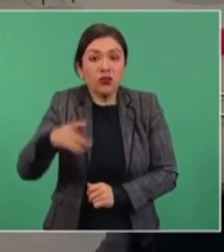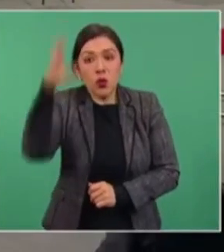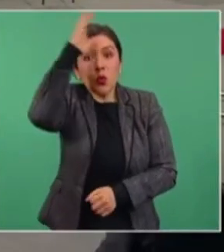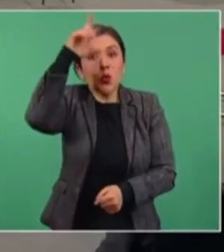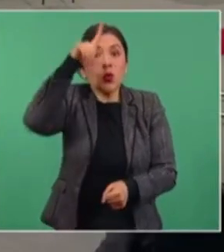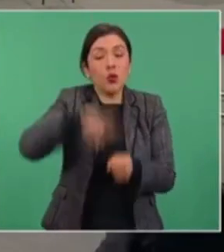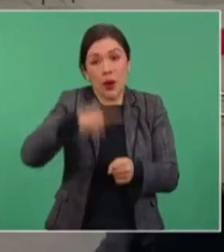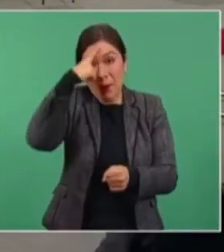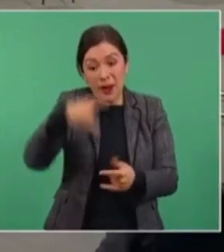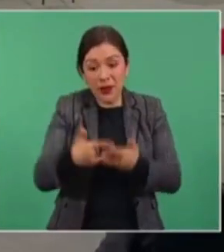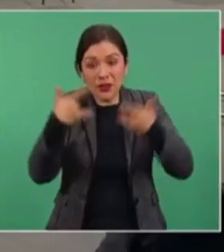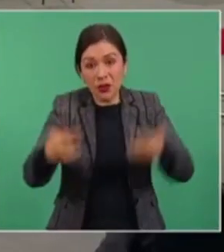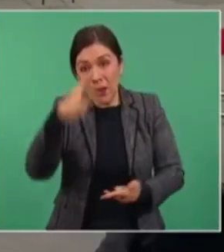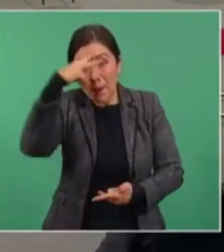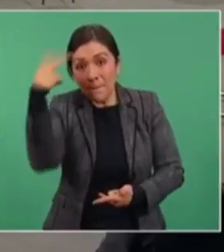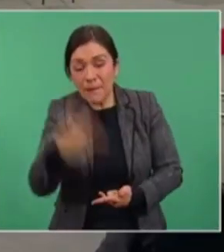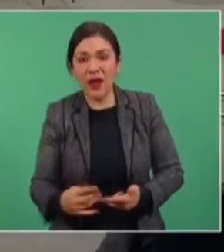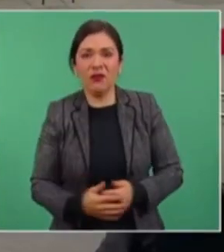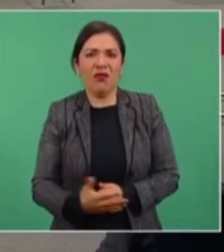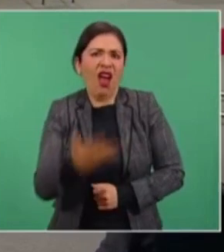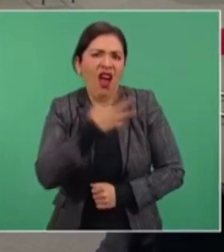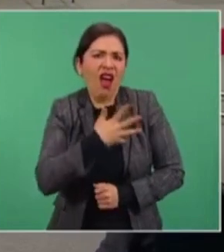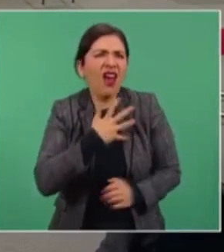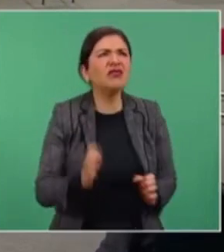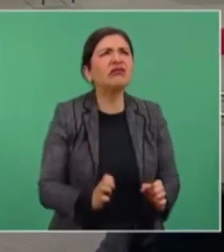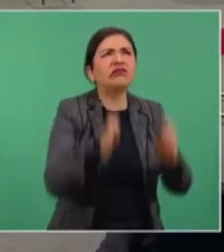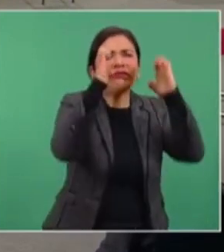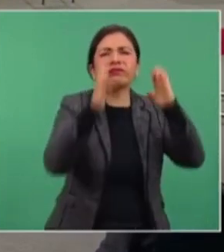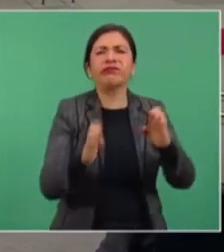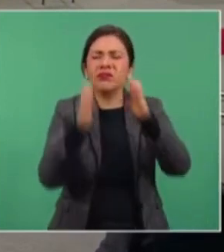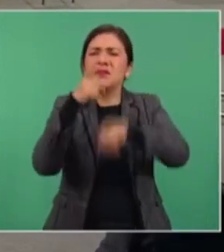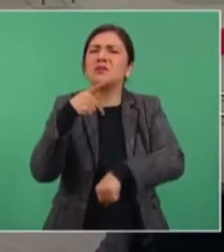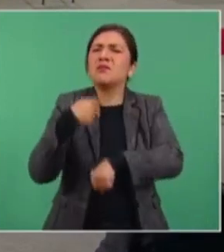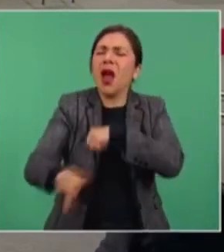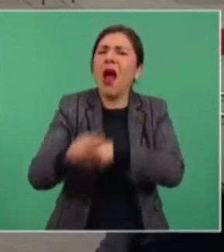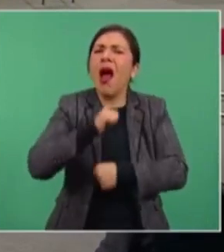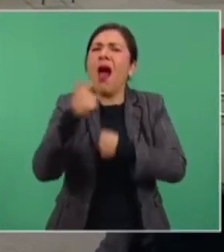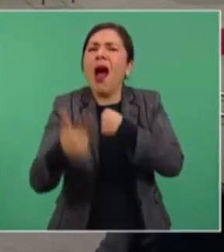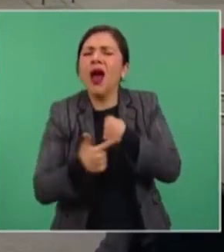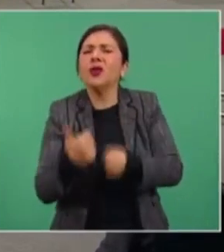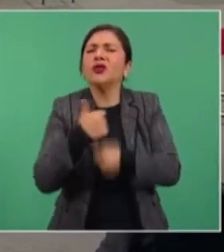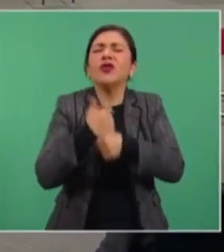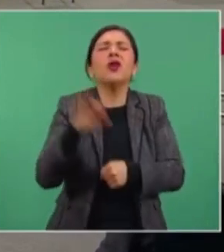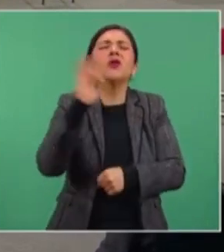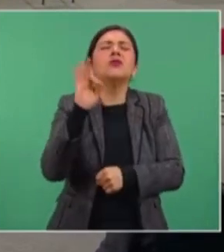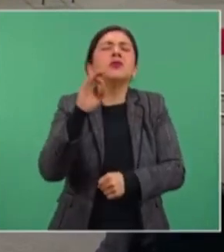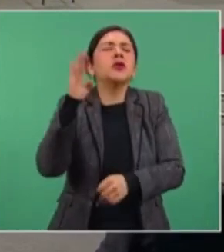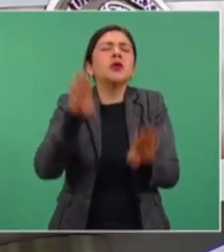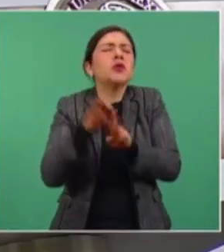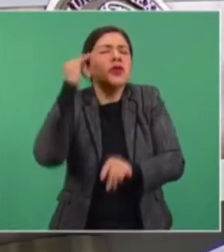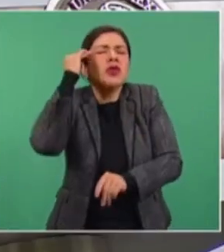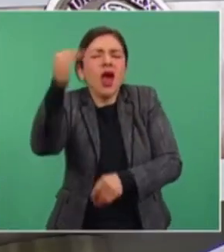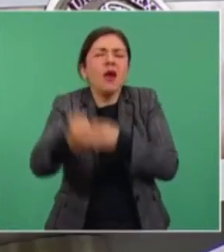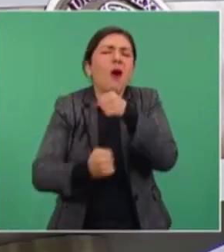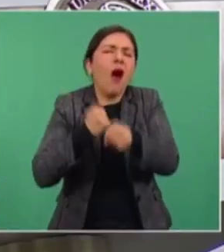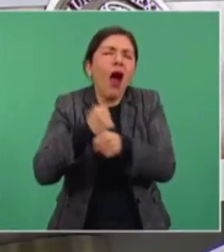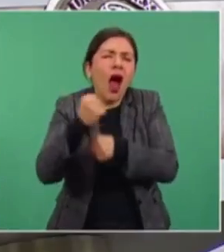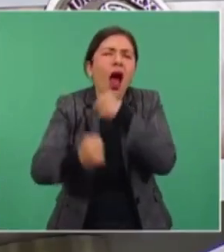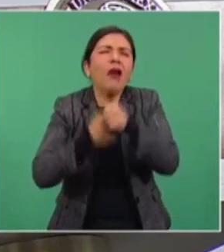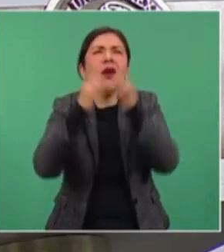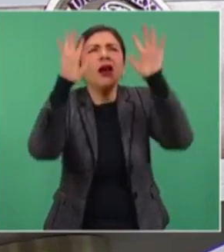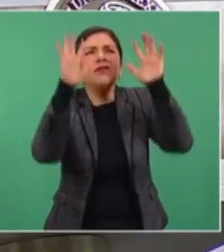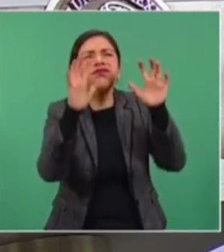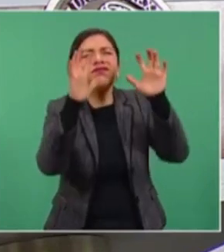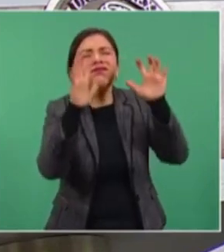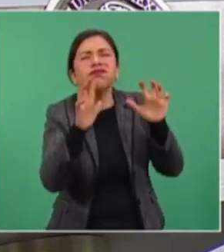historia. Edificios que han sufrido afectaciones por el tiempo, los años, el